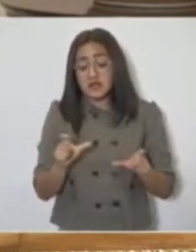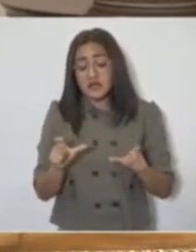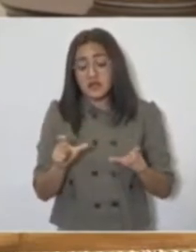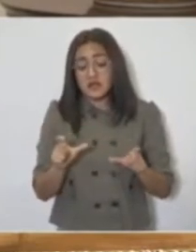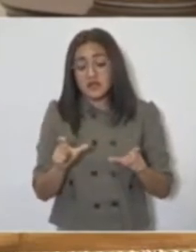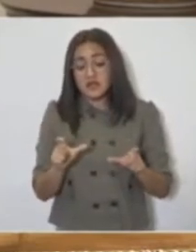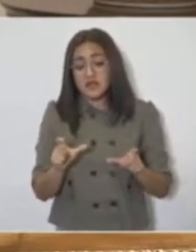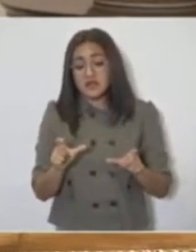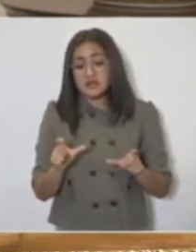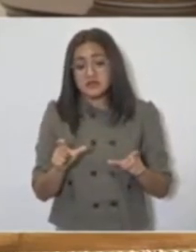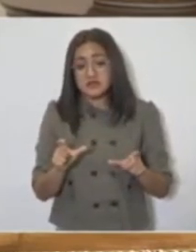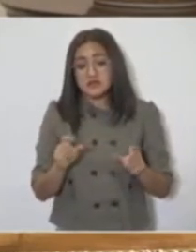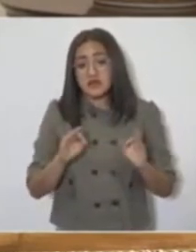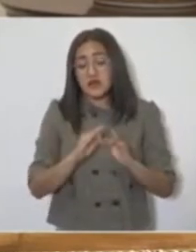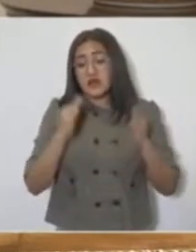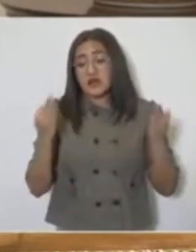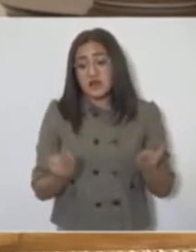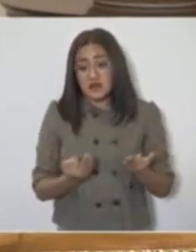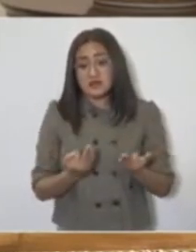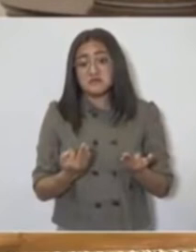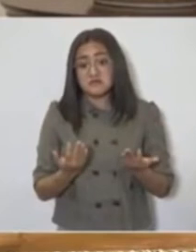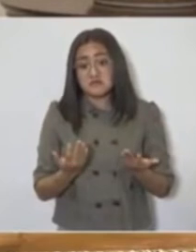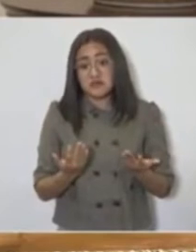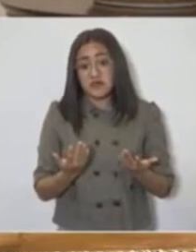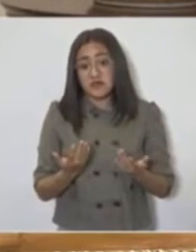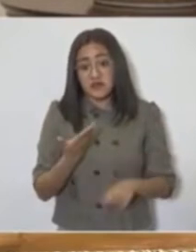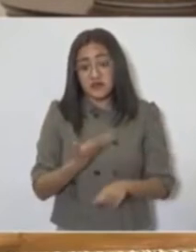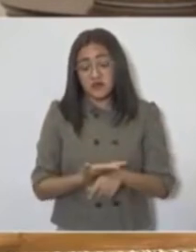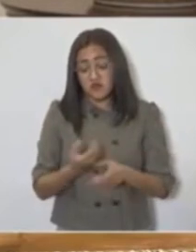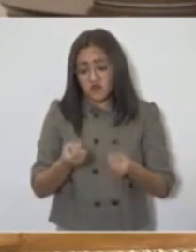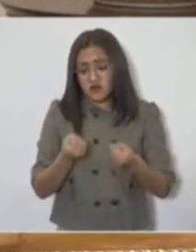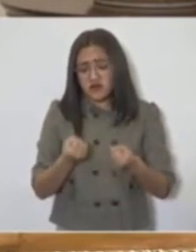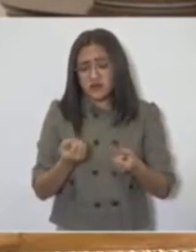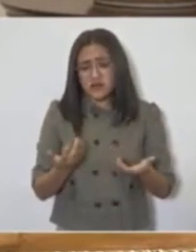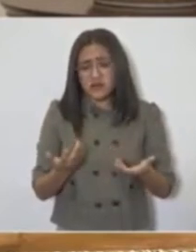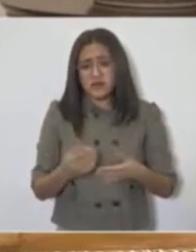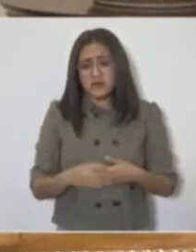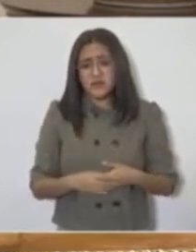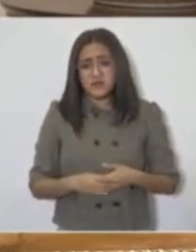Pues de formas de forma muy muy fuertes